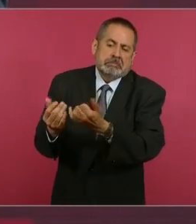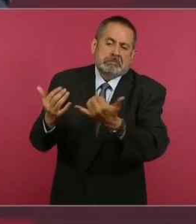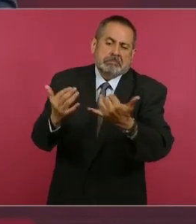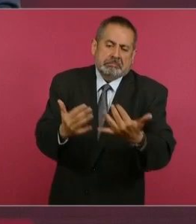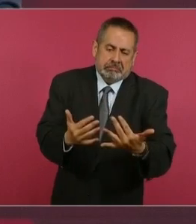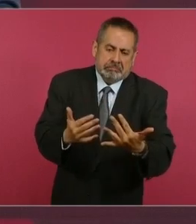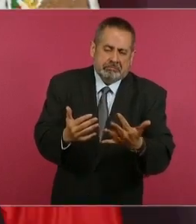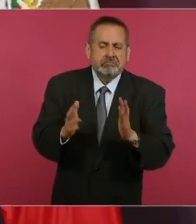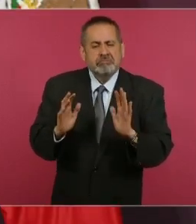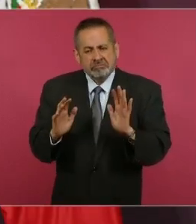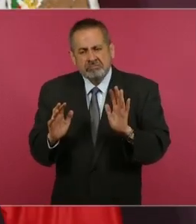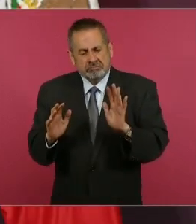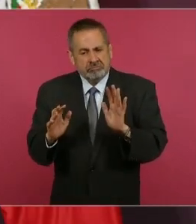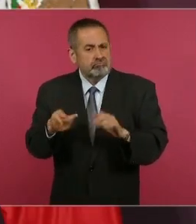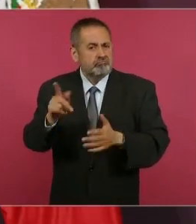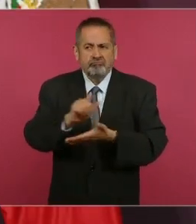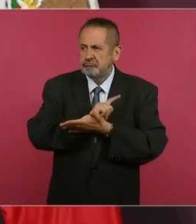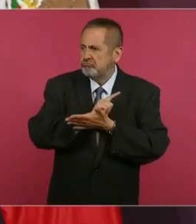arribazones